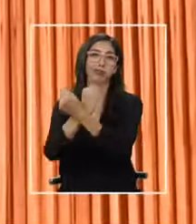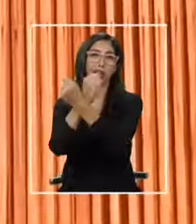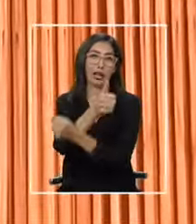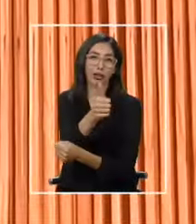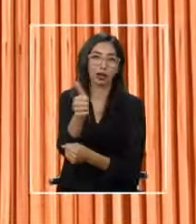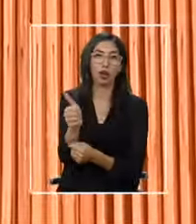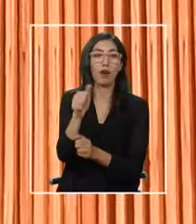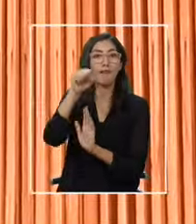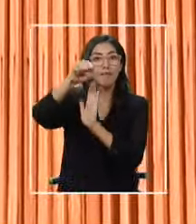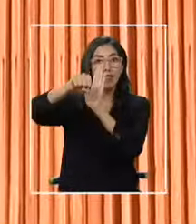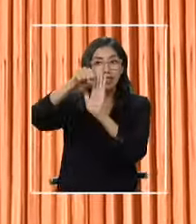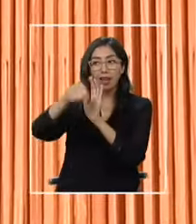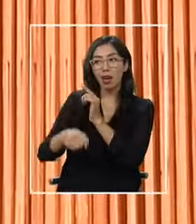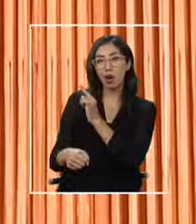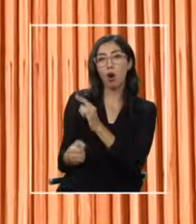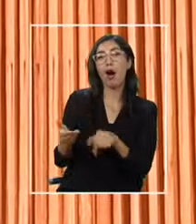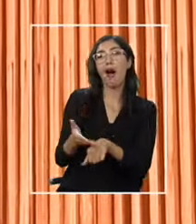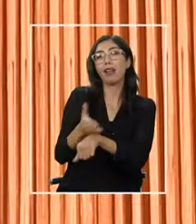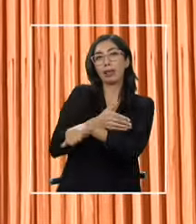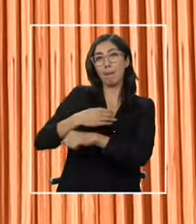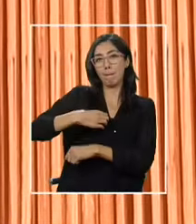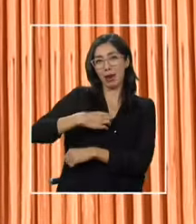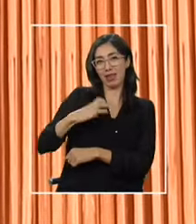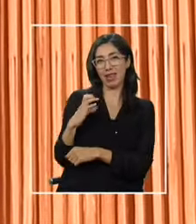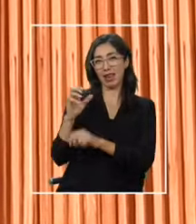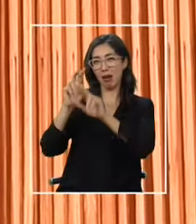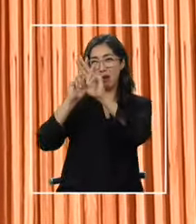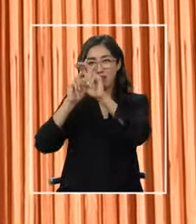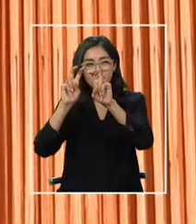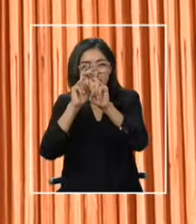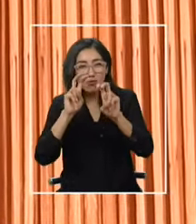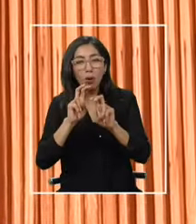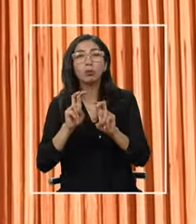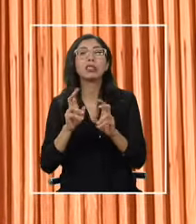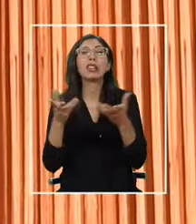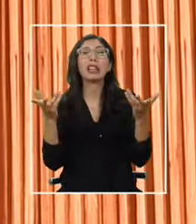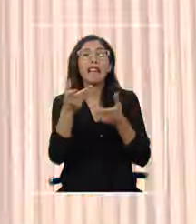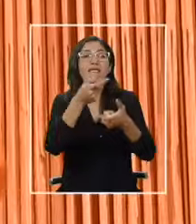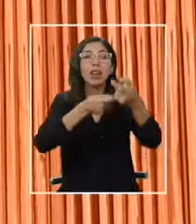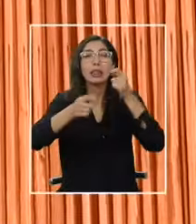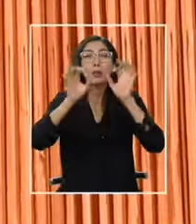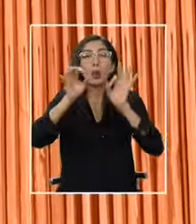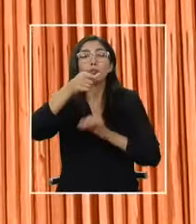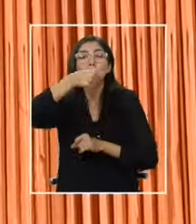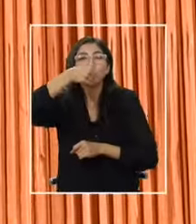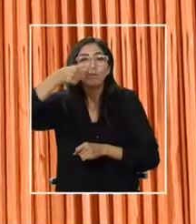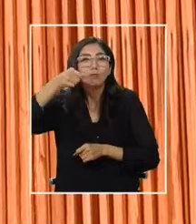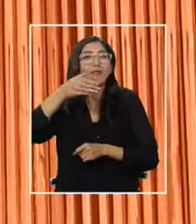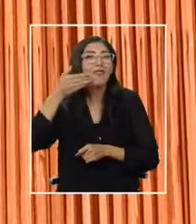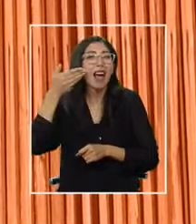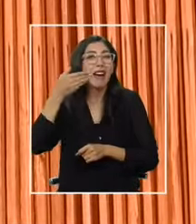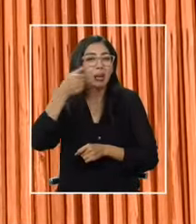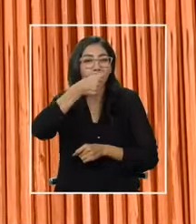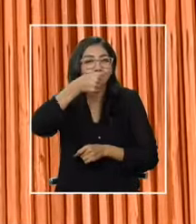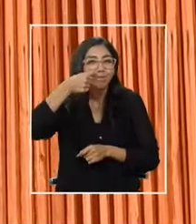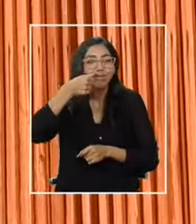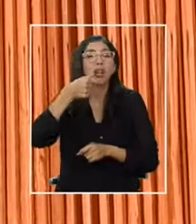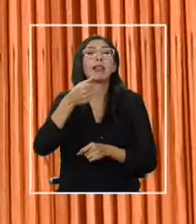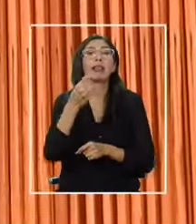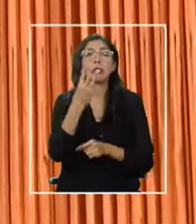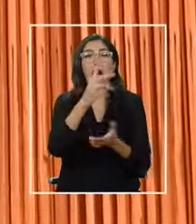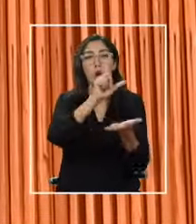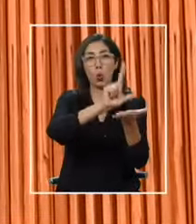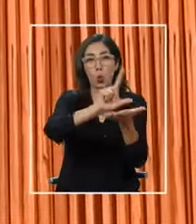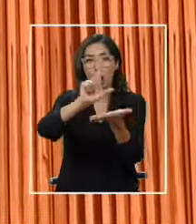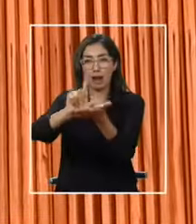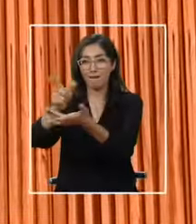Estos videos son de los seguimientos de la PDI. Traficaban exclusivamente cocaína y tenían 3 puntos en la comuna de